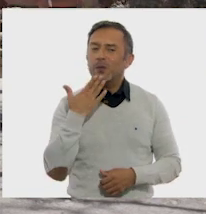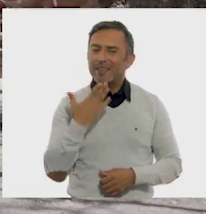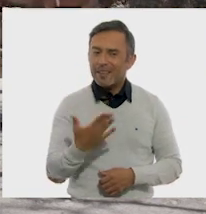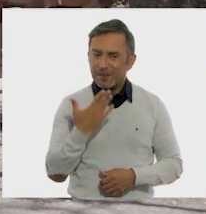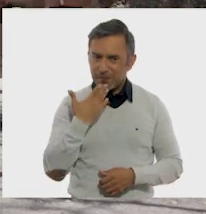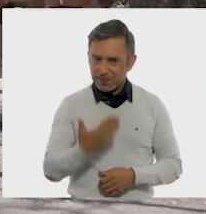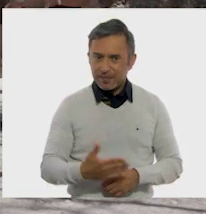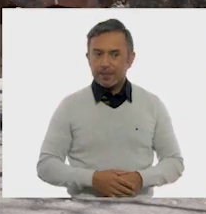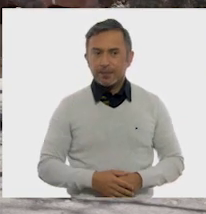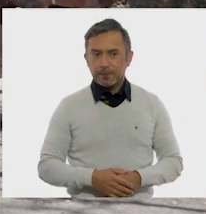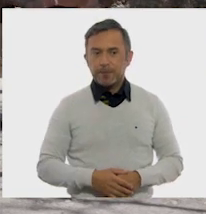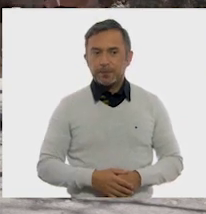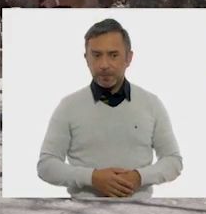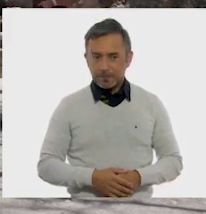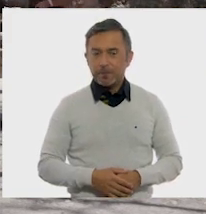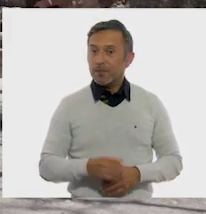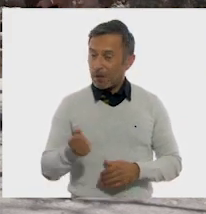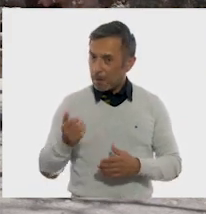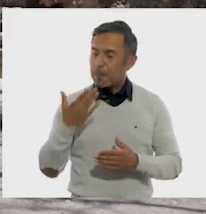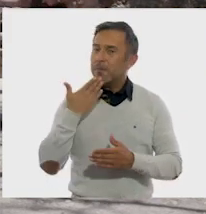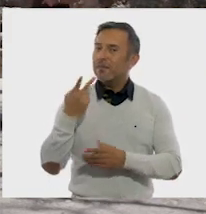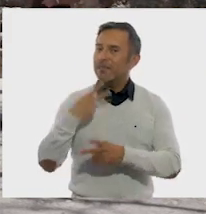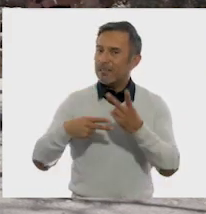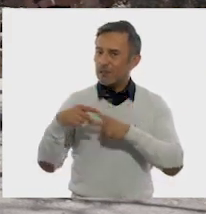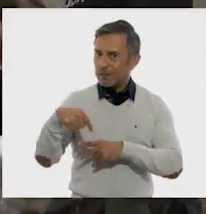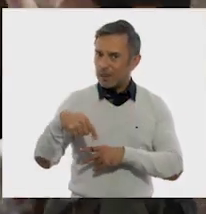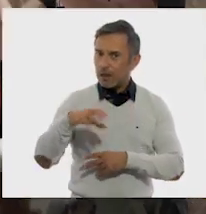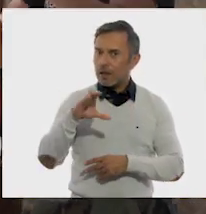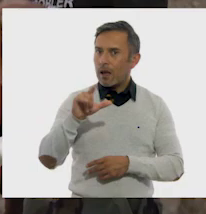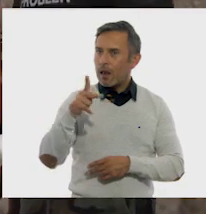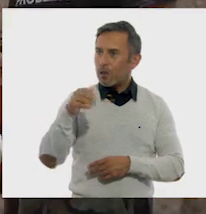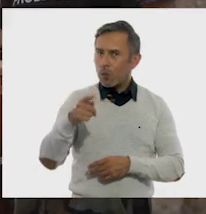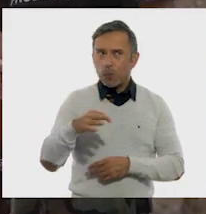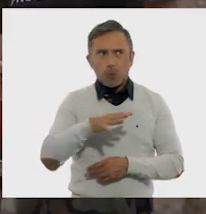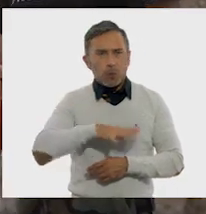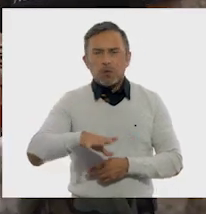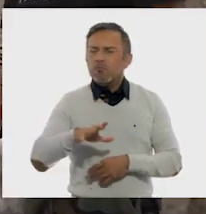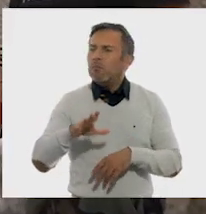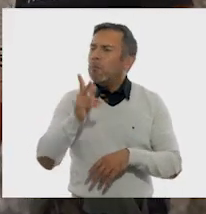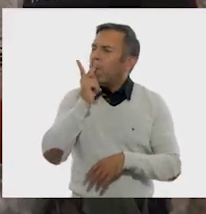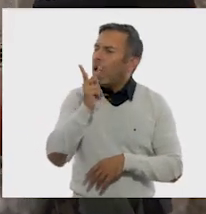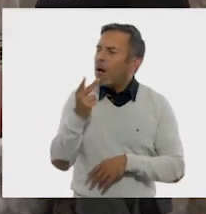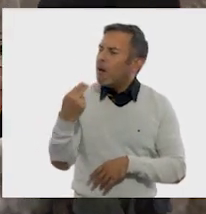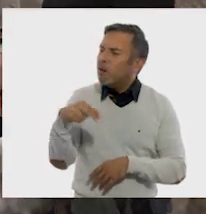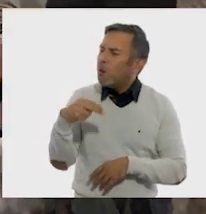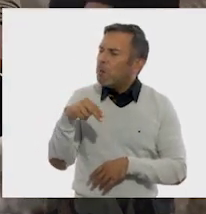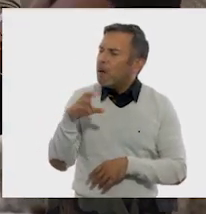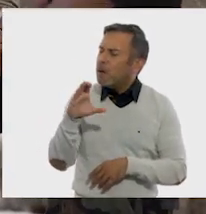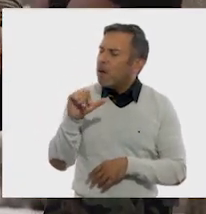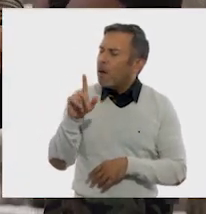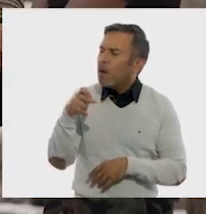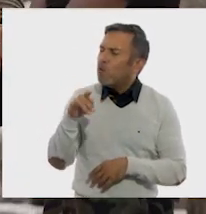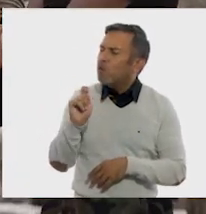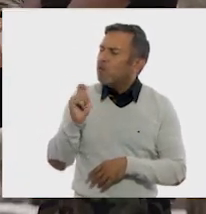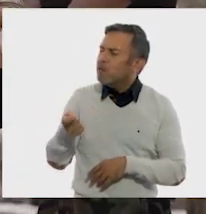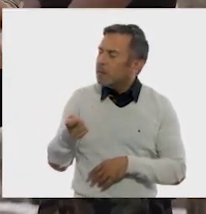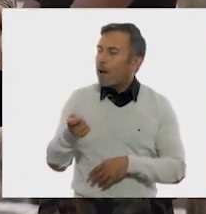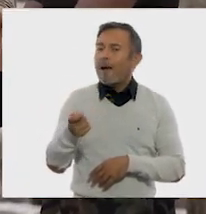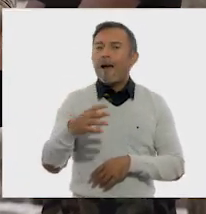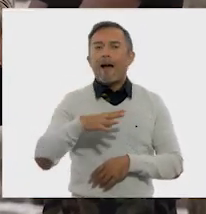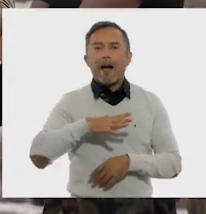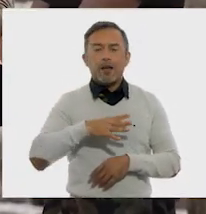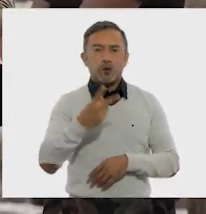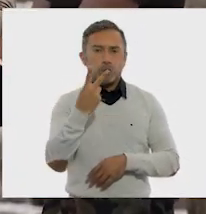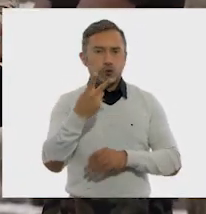presenté, ¿eh? ¿Qué tal Calakmul, eh? Super sitio. ¿Por qué se llama Calakmul? porque existen dos construcciones, una